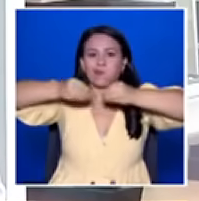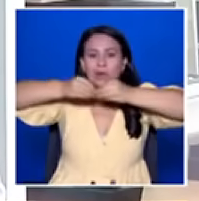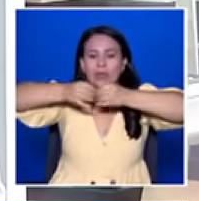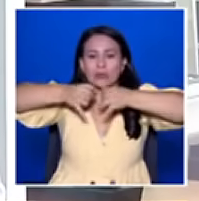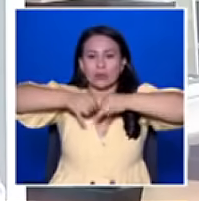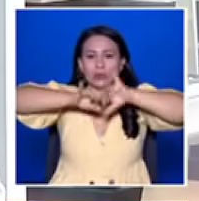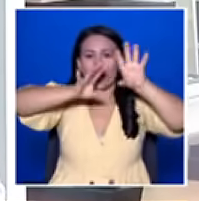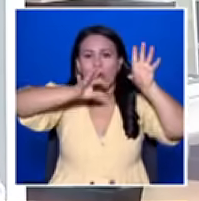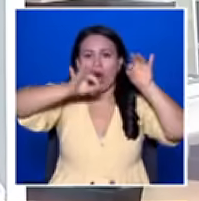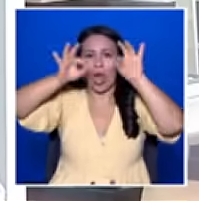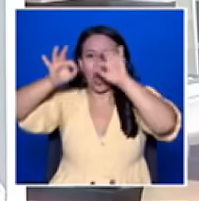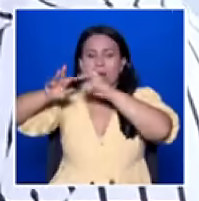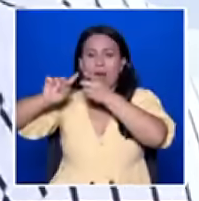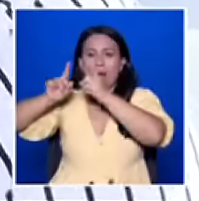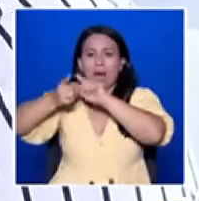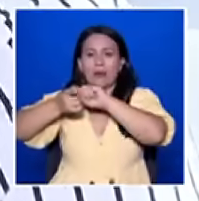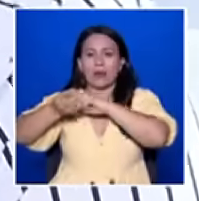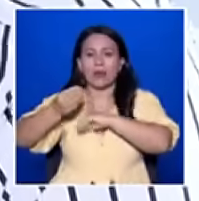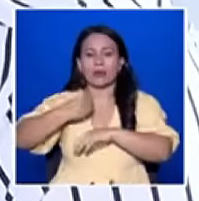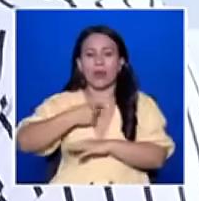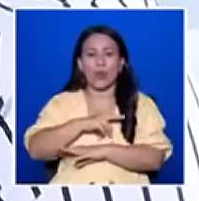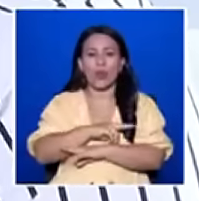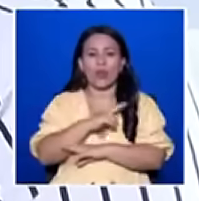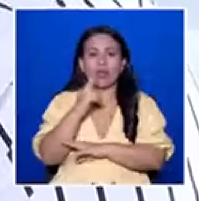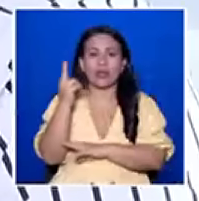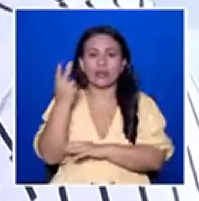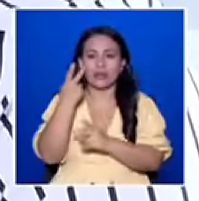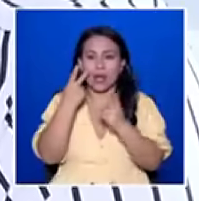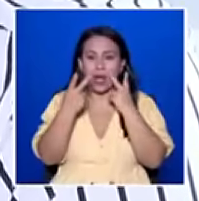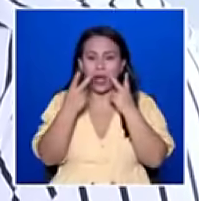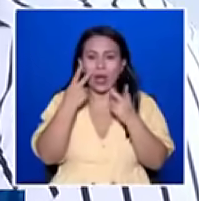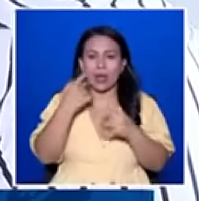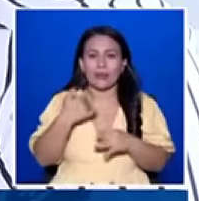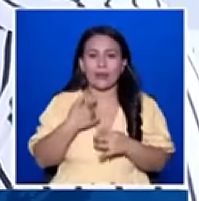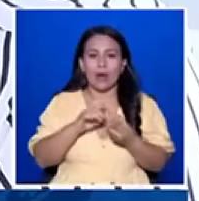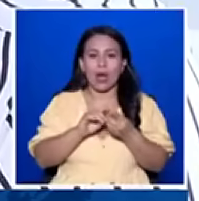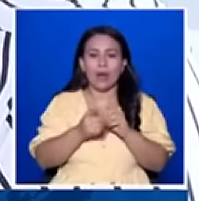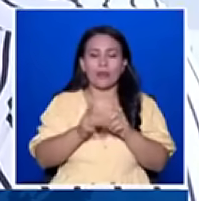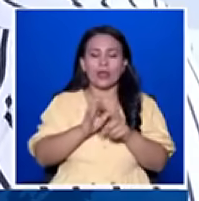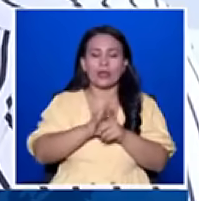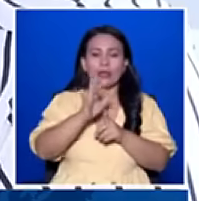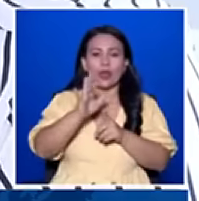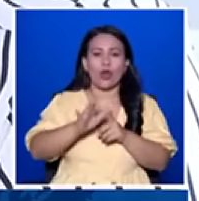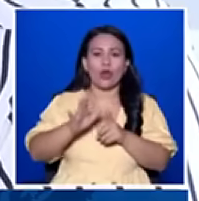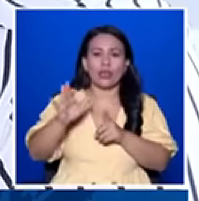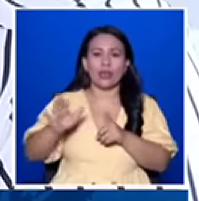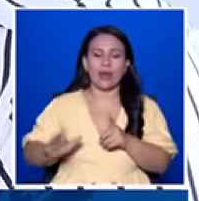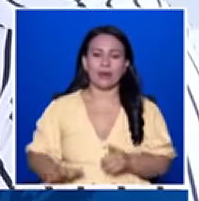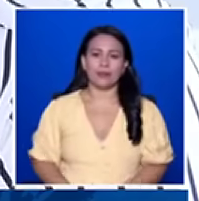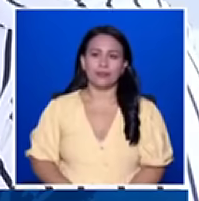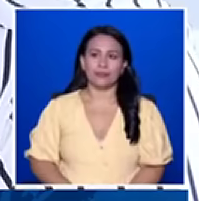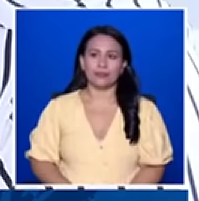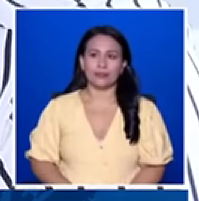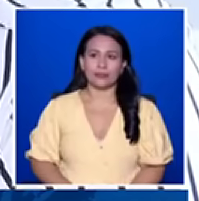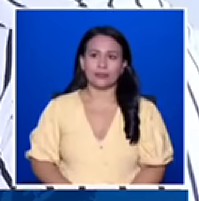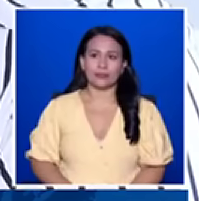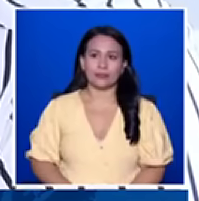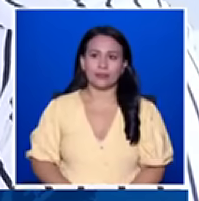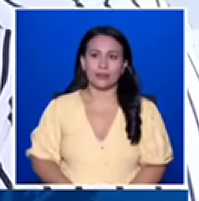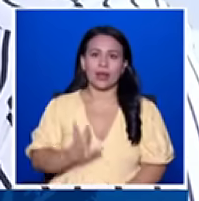una migración a fibra óptica. En Urdesa tenemos un cambio de tecnología que estamos realizando, de los cuales